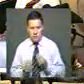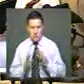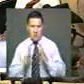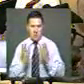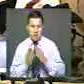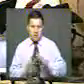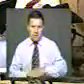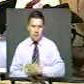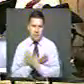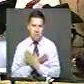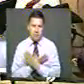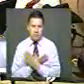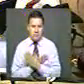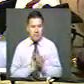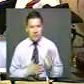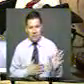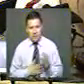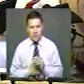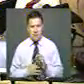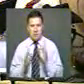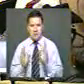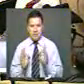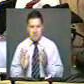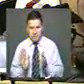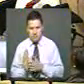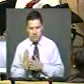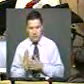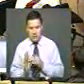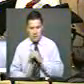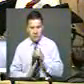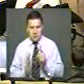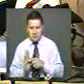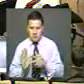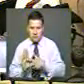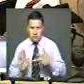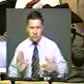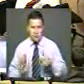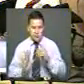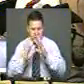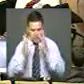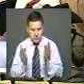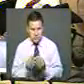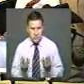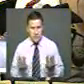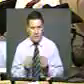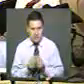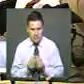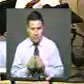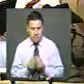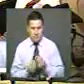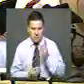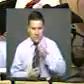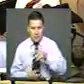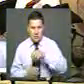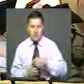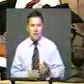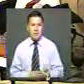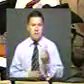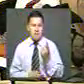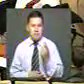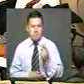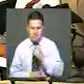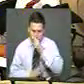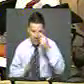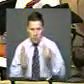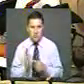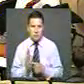la República. Todo esto para garantizar la protección y constitución de una familia homoparental debido a la ausencia